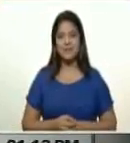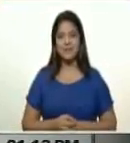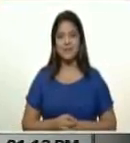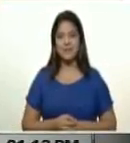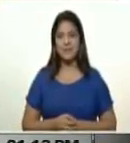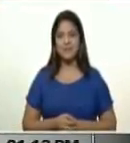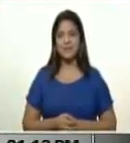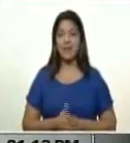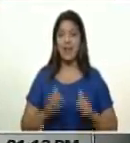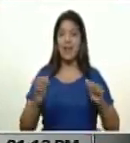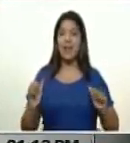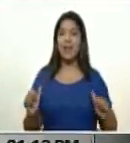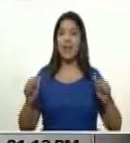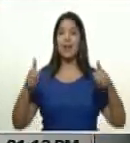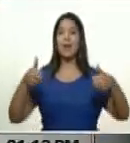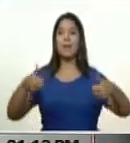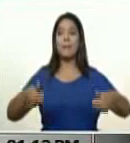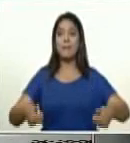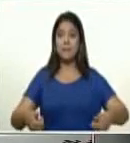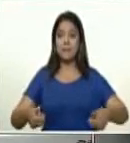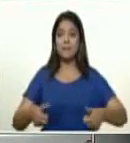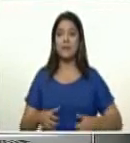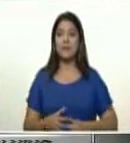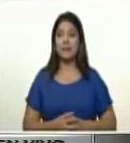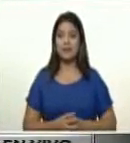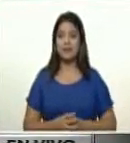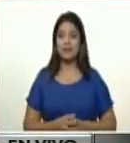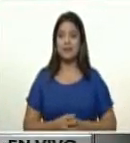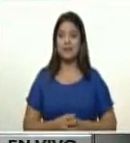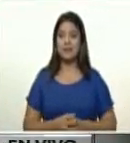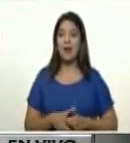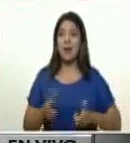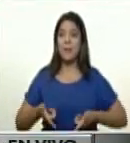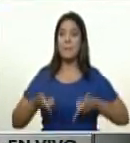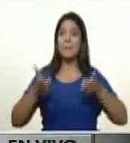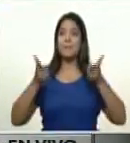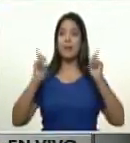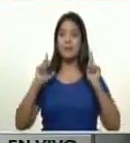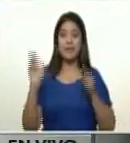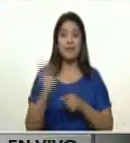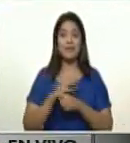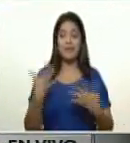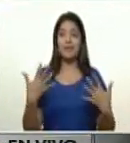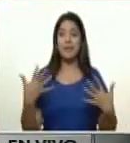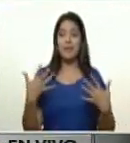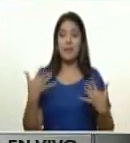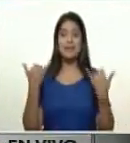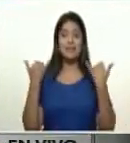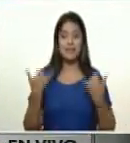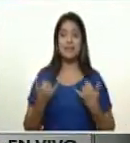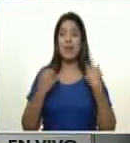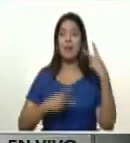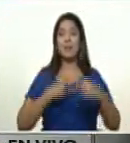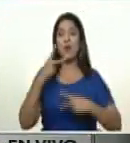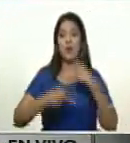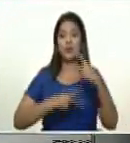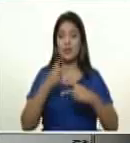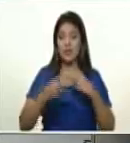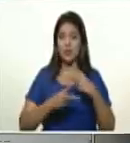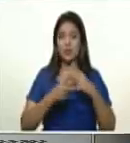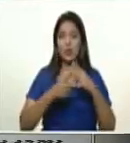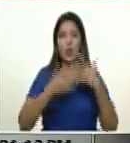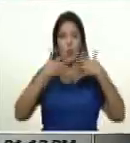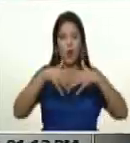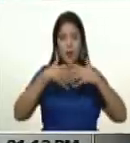producción comienza la intervención para permitir la automatización del proceso, ¿no? Ya que,